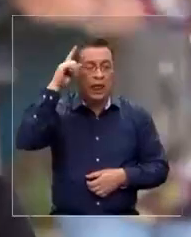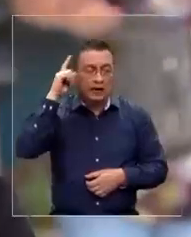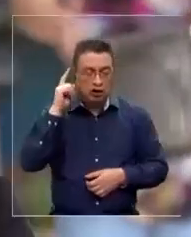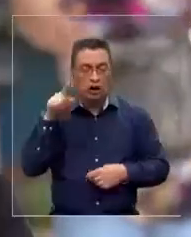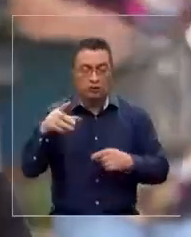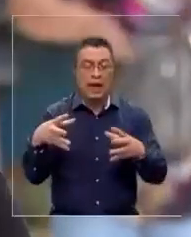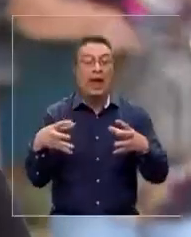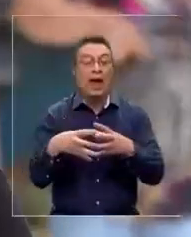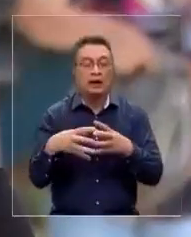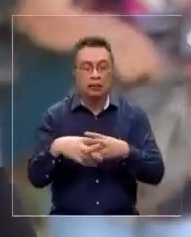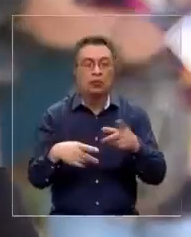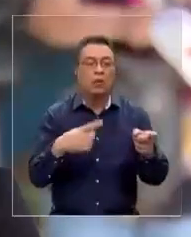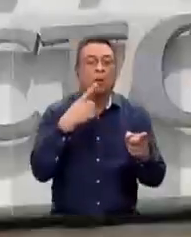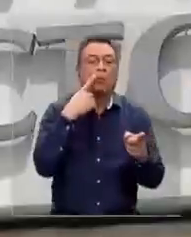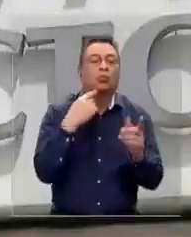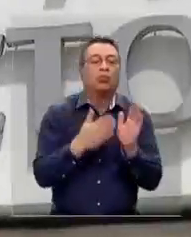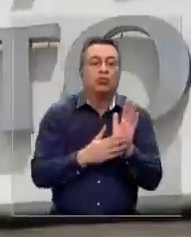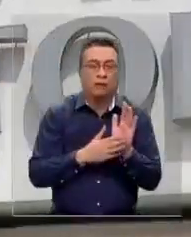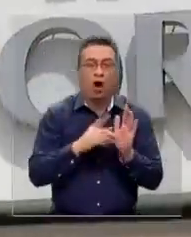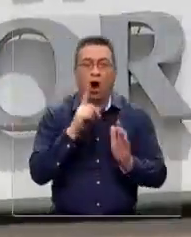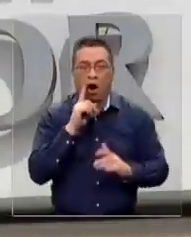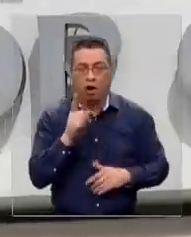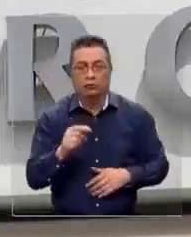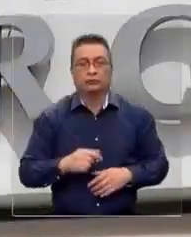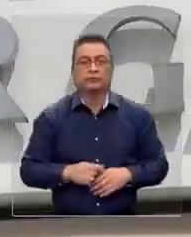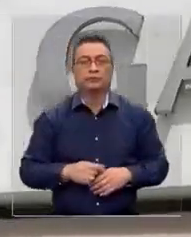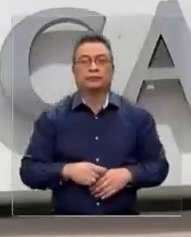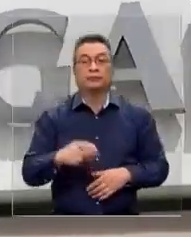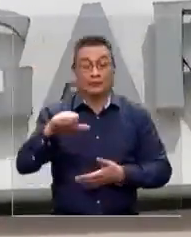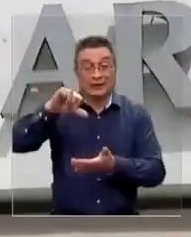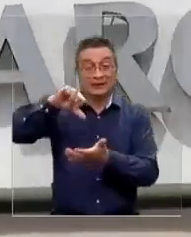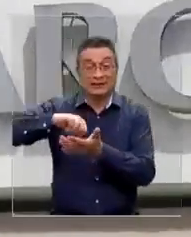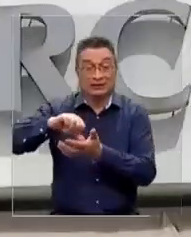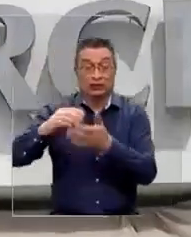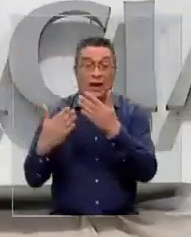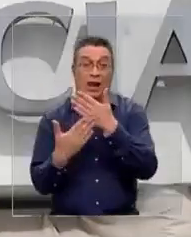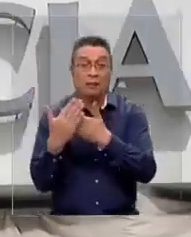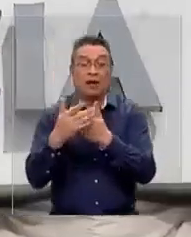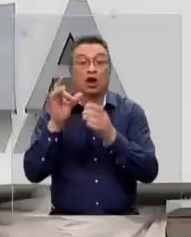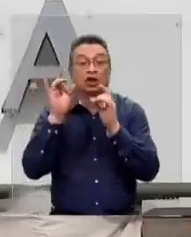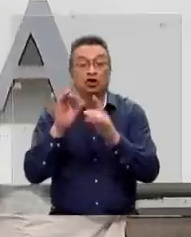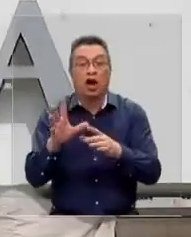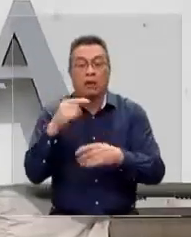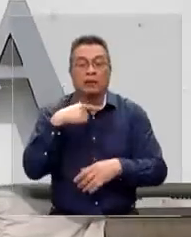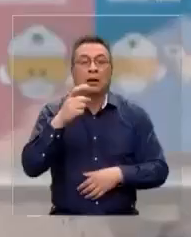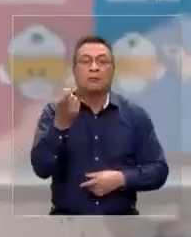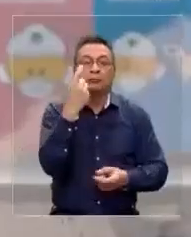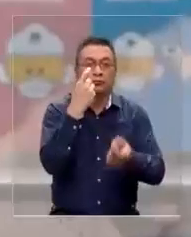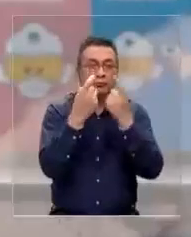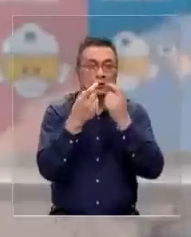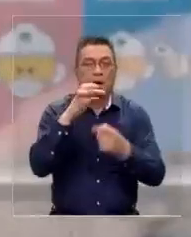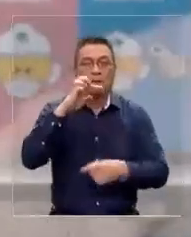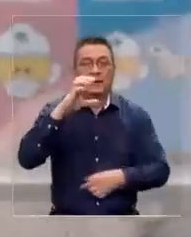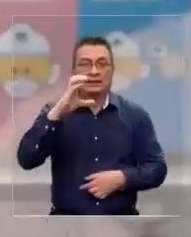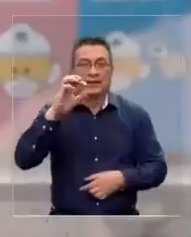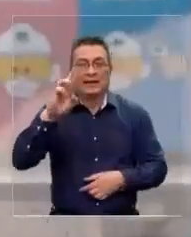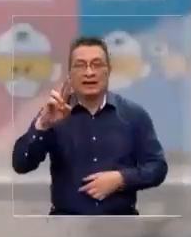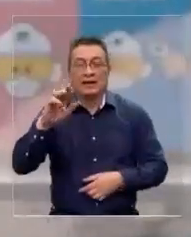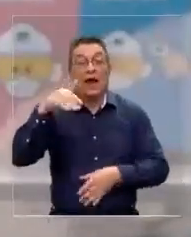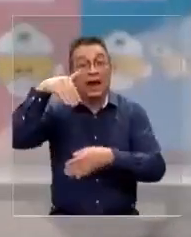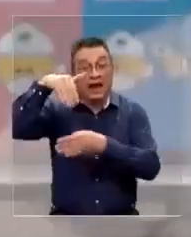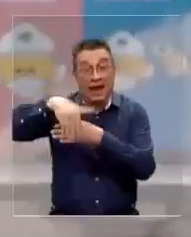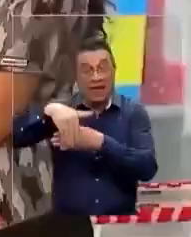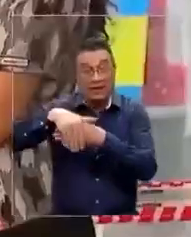lesiones con el equipo que estaba en ese momento. Durante la mañana el centro solo atiende a pacientes para la toma de PCR, pero durante la tarde